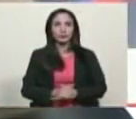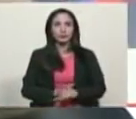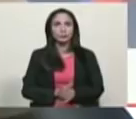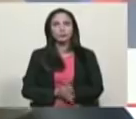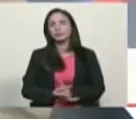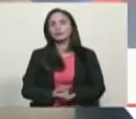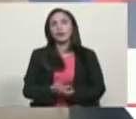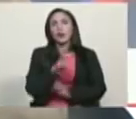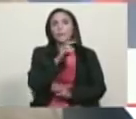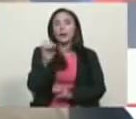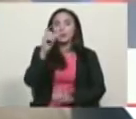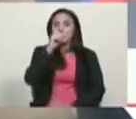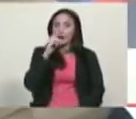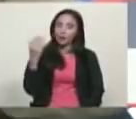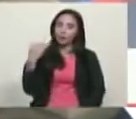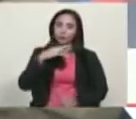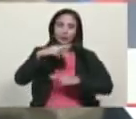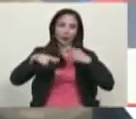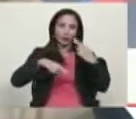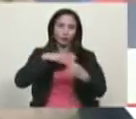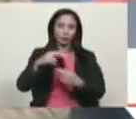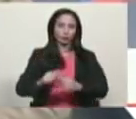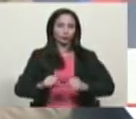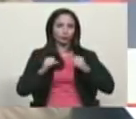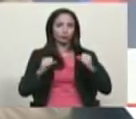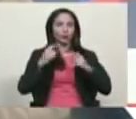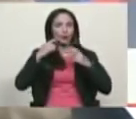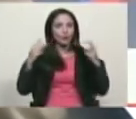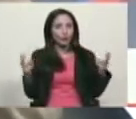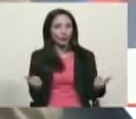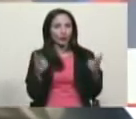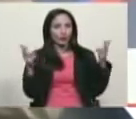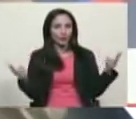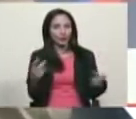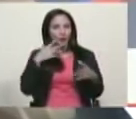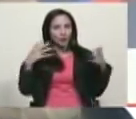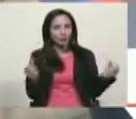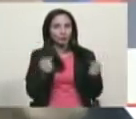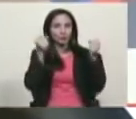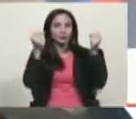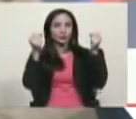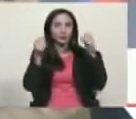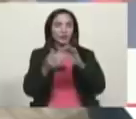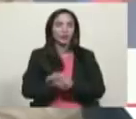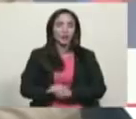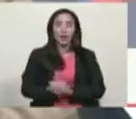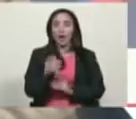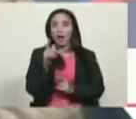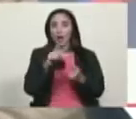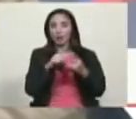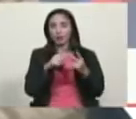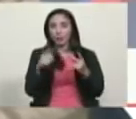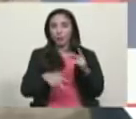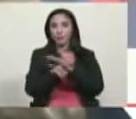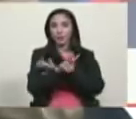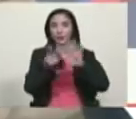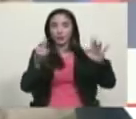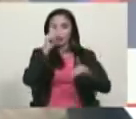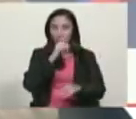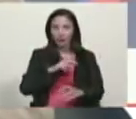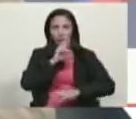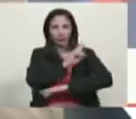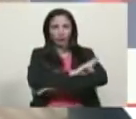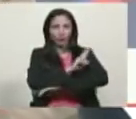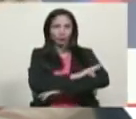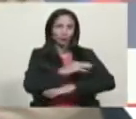los 20 años de la revolución, de batalla en victoria, y los 27 años de rebelión permanente. Y